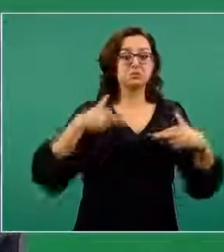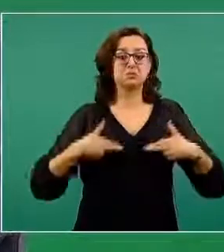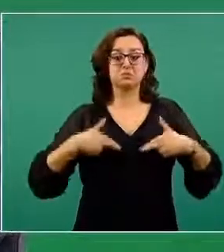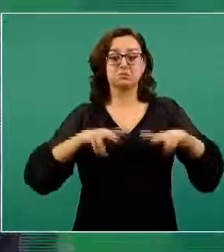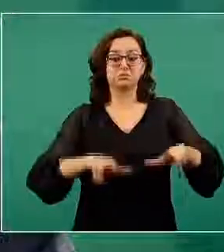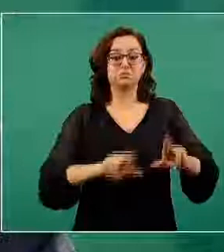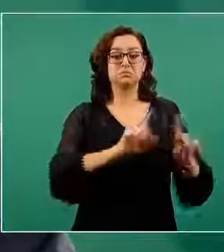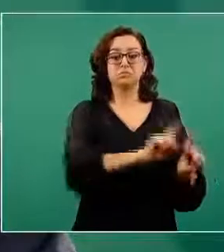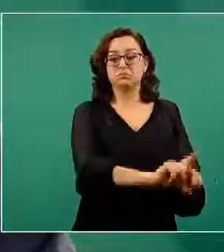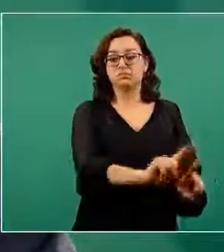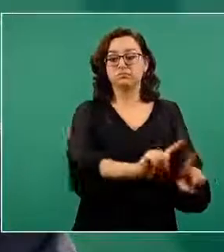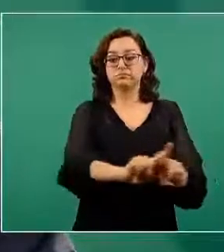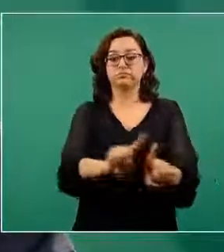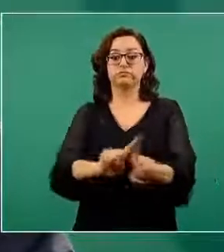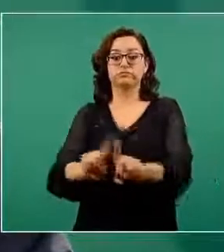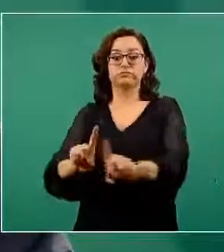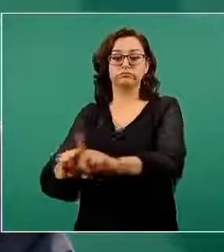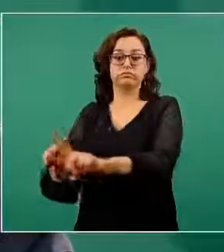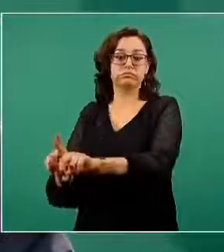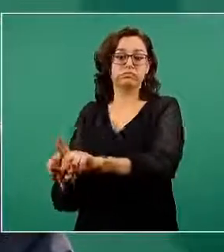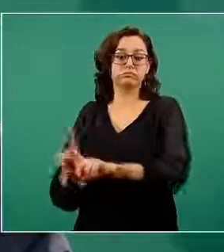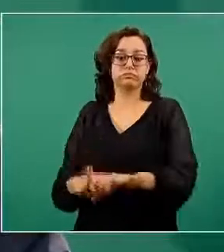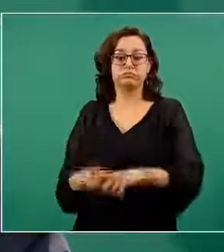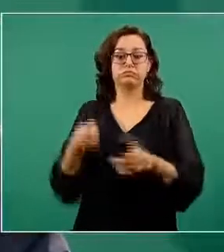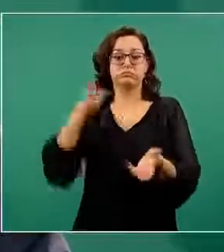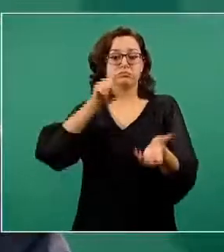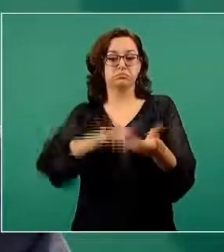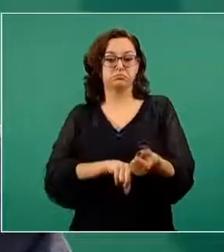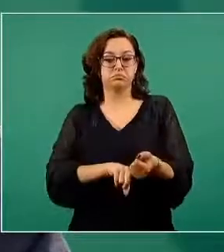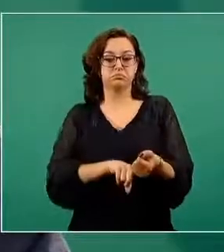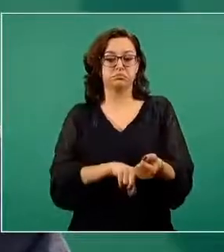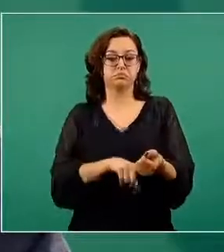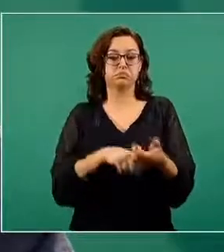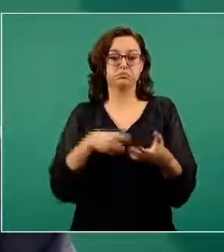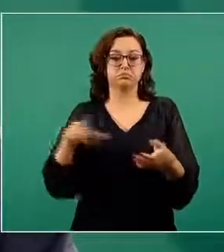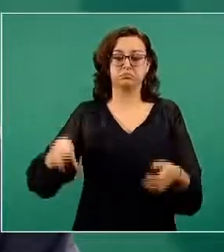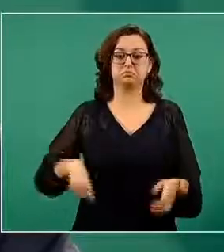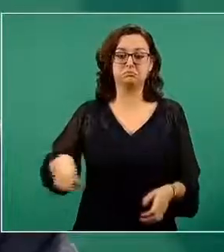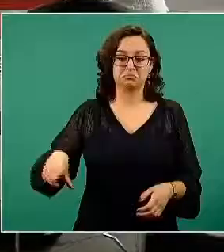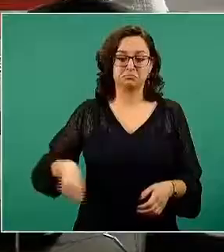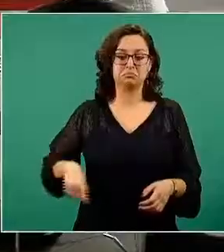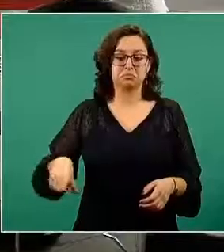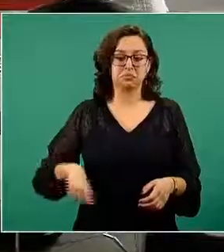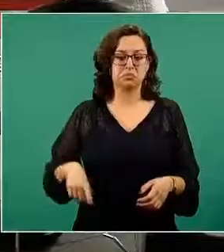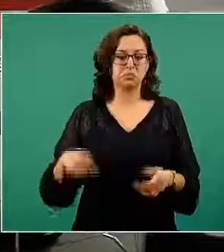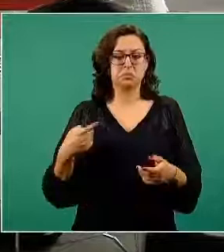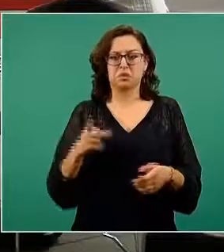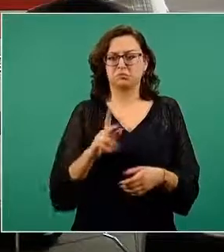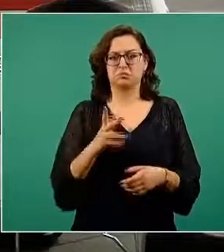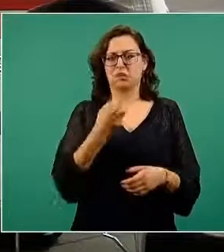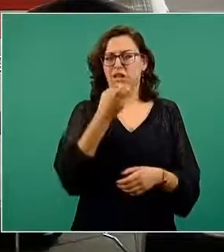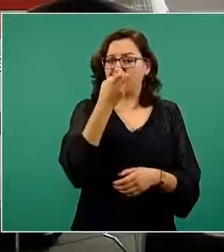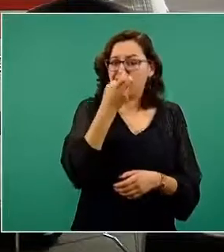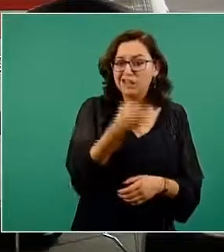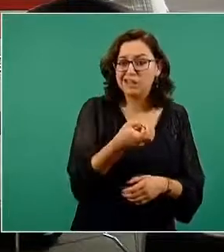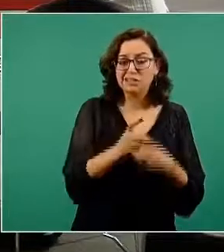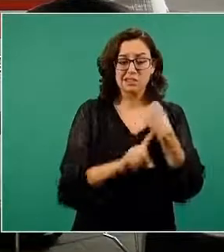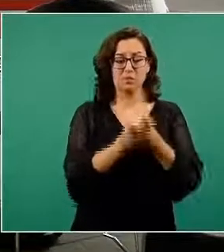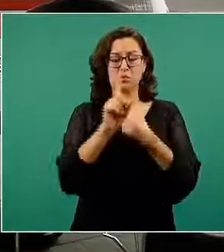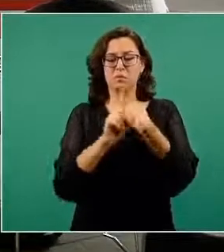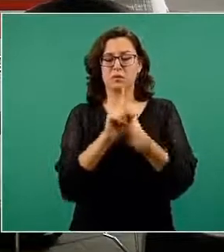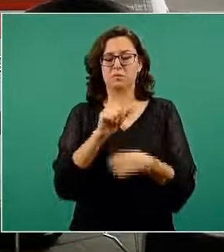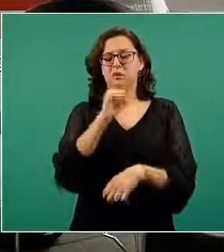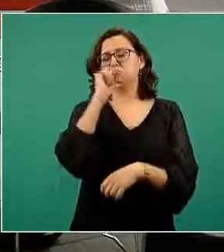sindicales en los campos del empleo, también del sector público. Entonces no tiene nada que ver, la disposición no es